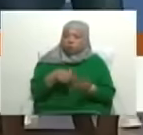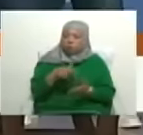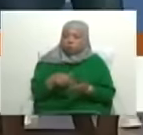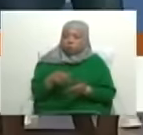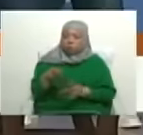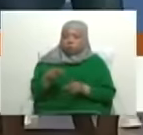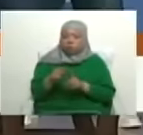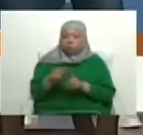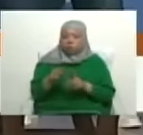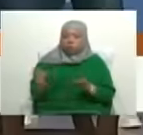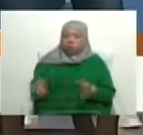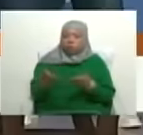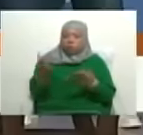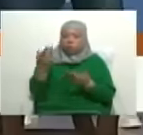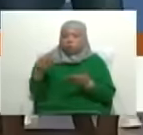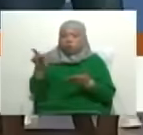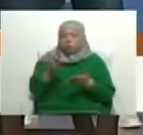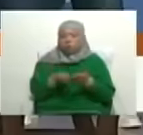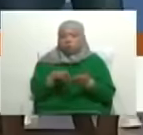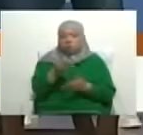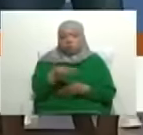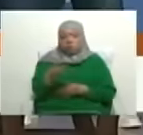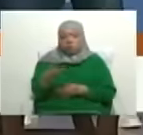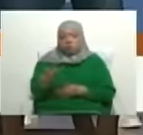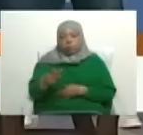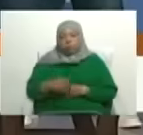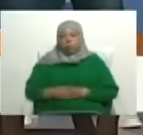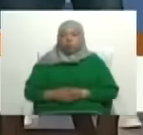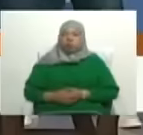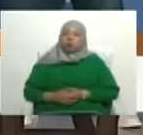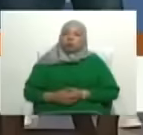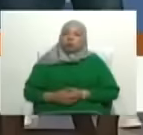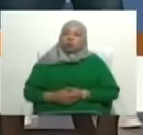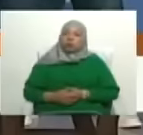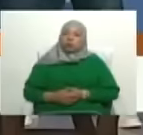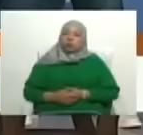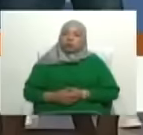Palabras rimbombantes para perfumar el estiércol.